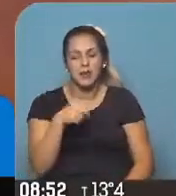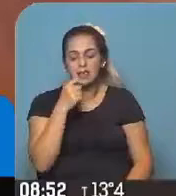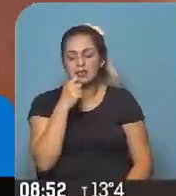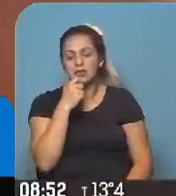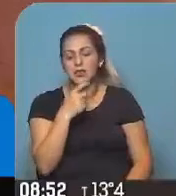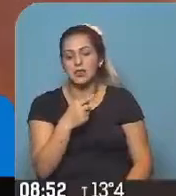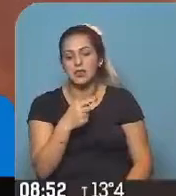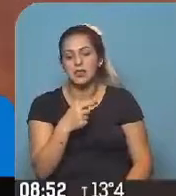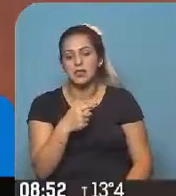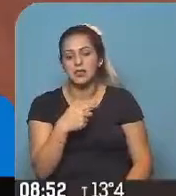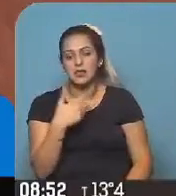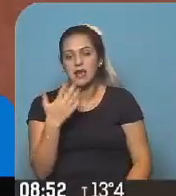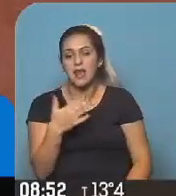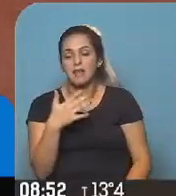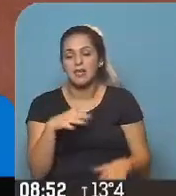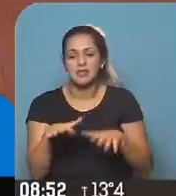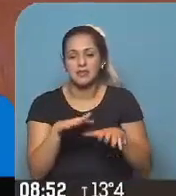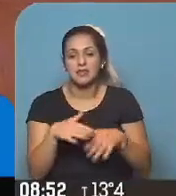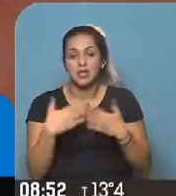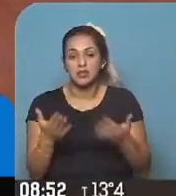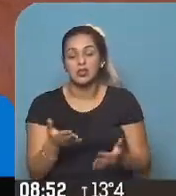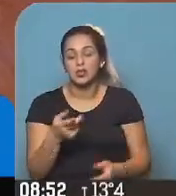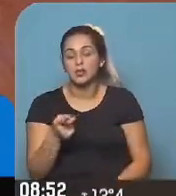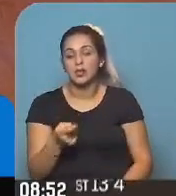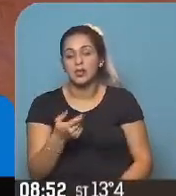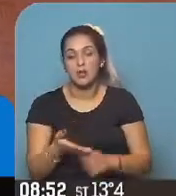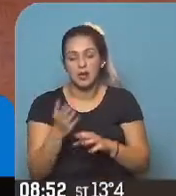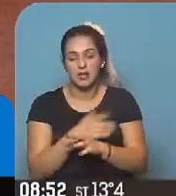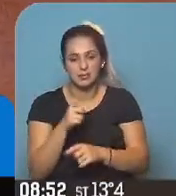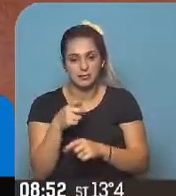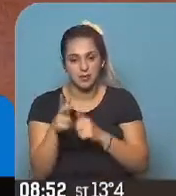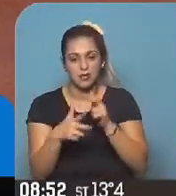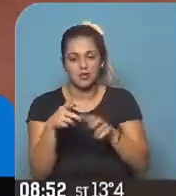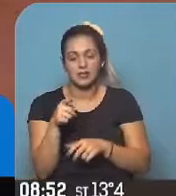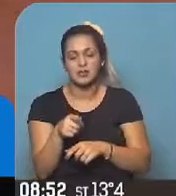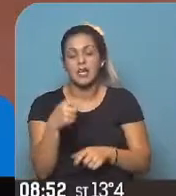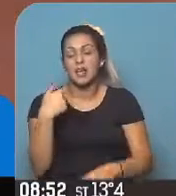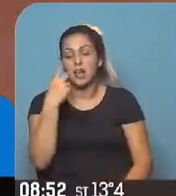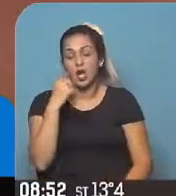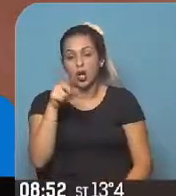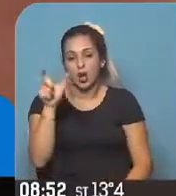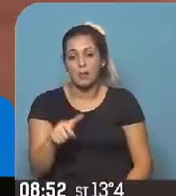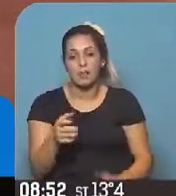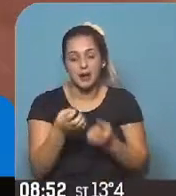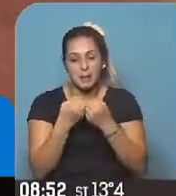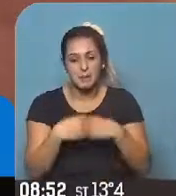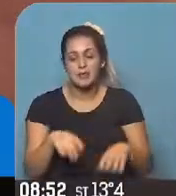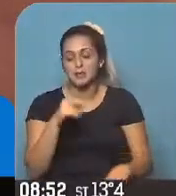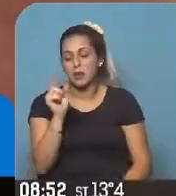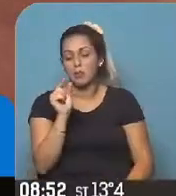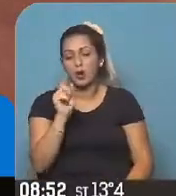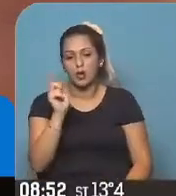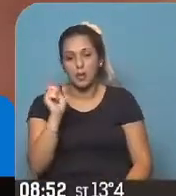si se cometían determinados actos. Entonces, como vos dijiste hace un momento, este señor comienza en pocos meses